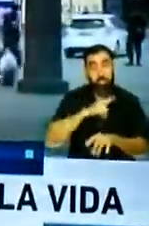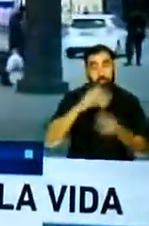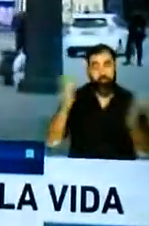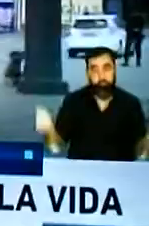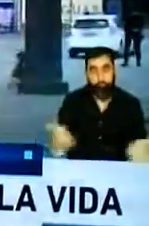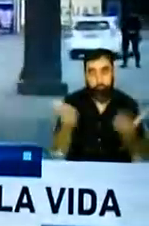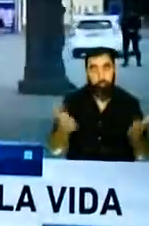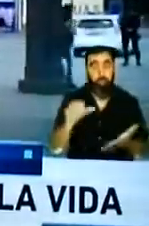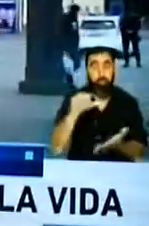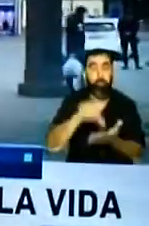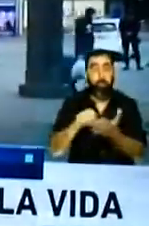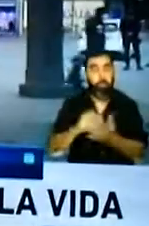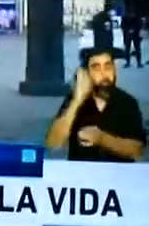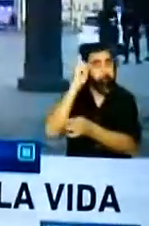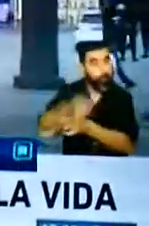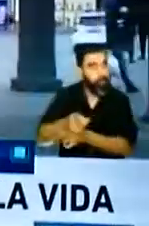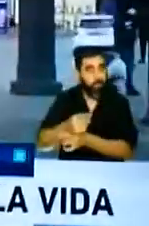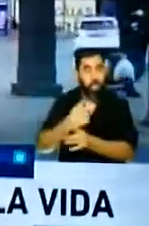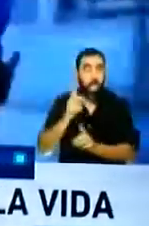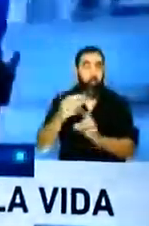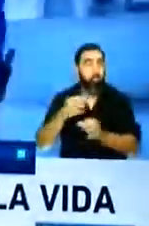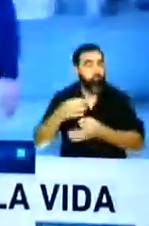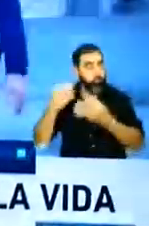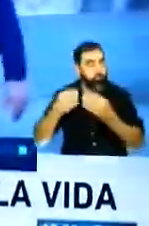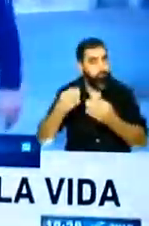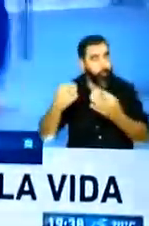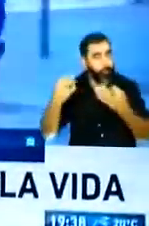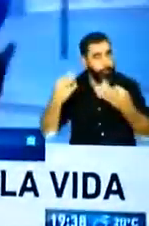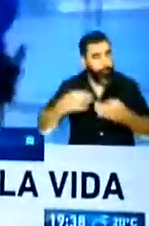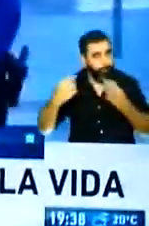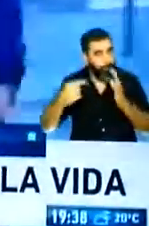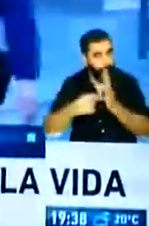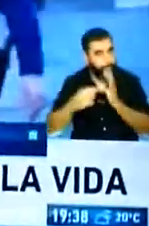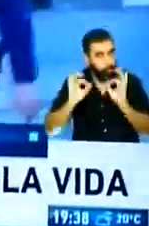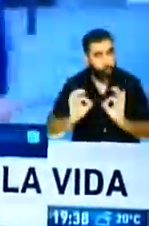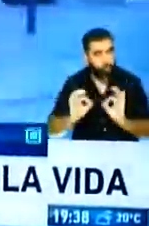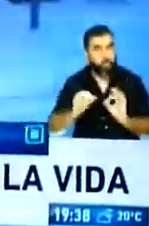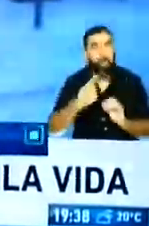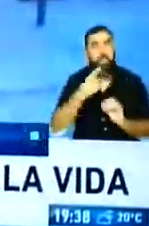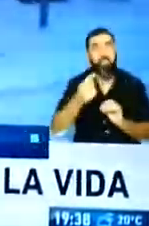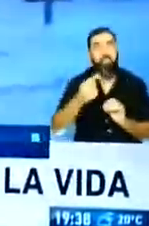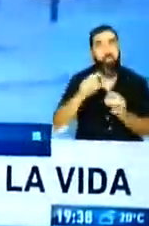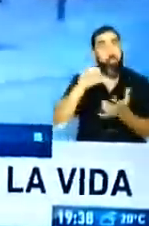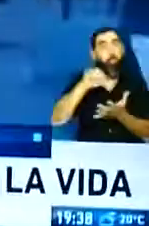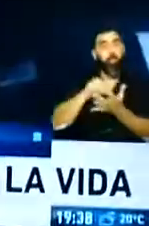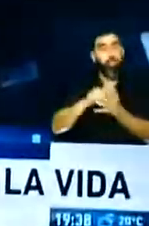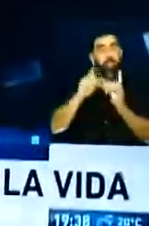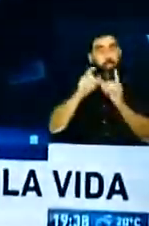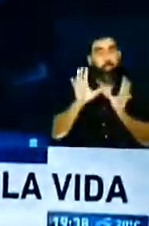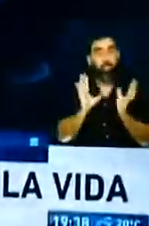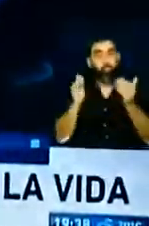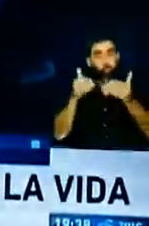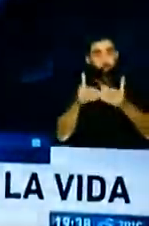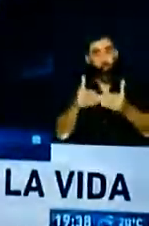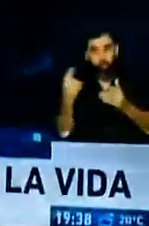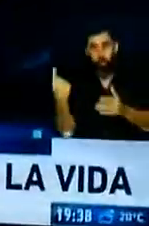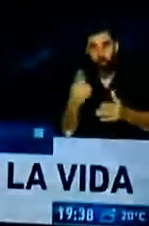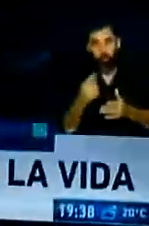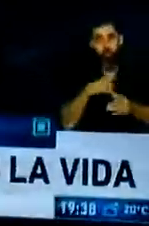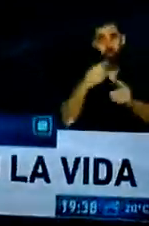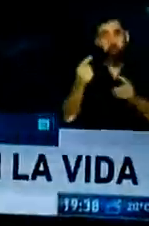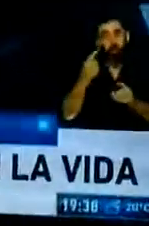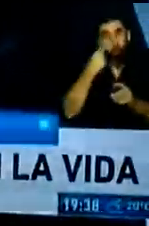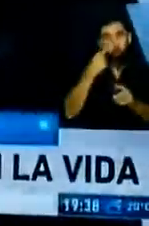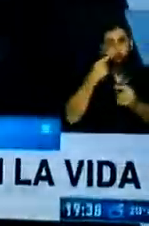a varios países a tomar medidas excepcionales. La organización aseguró que los países deben aislarse, hay que hacer